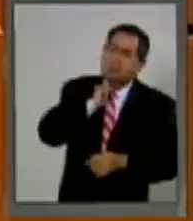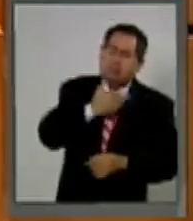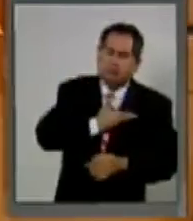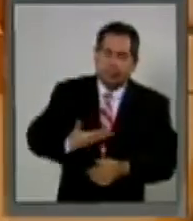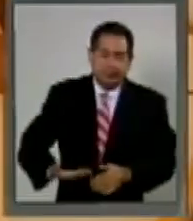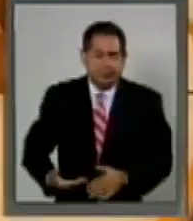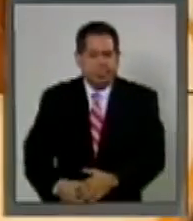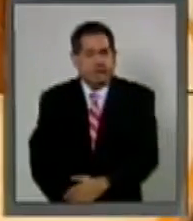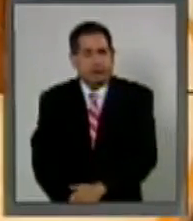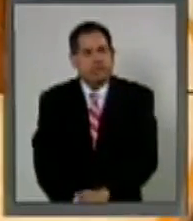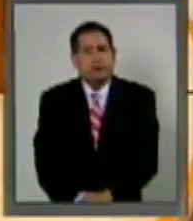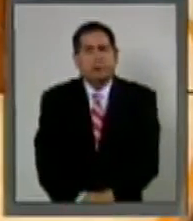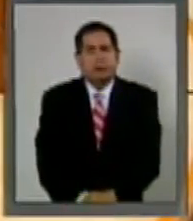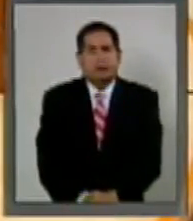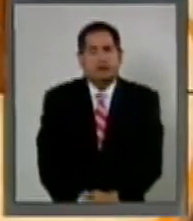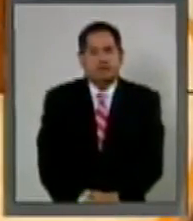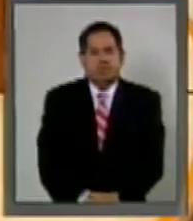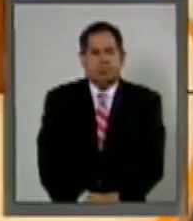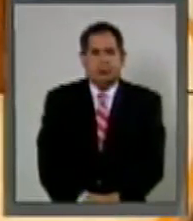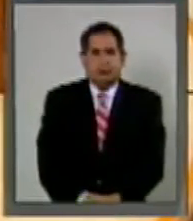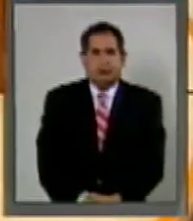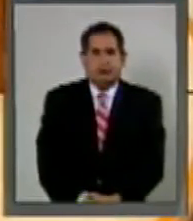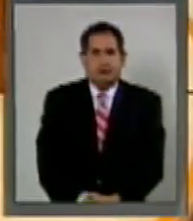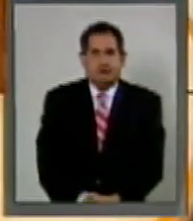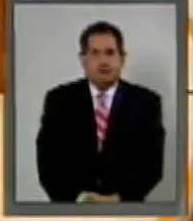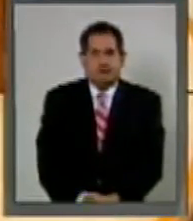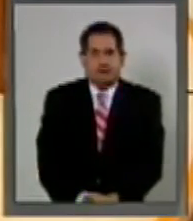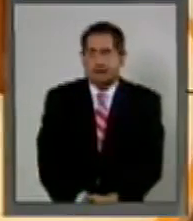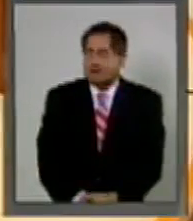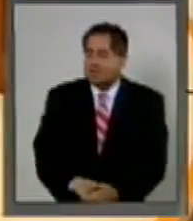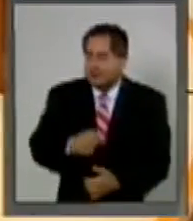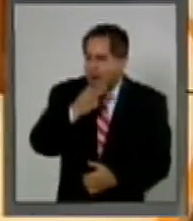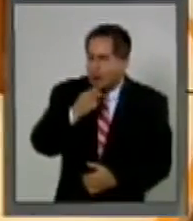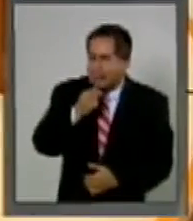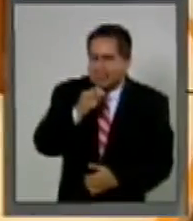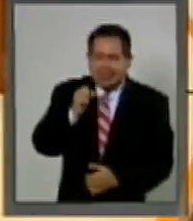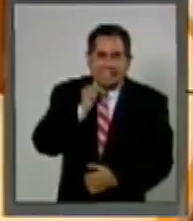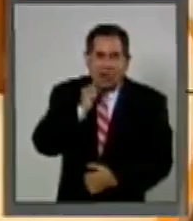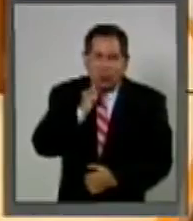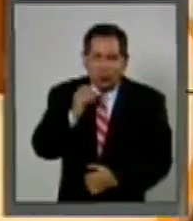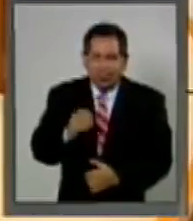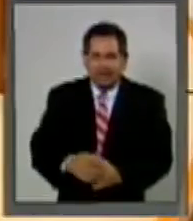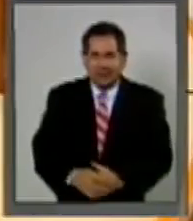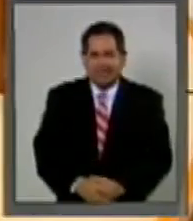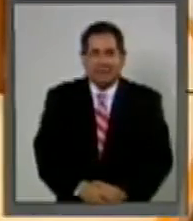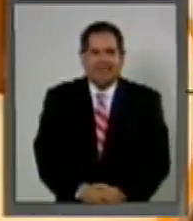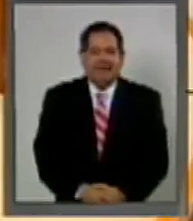presidenta. Senador presidente. Senador ínclito,